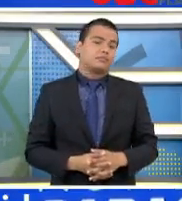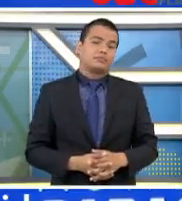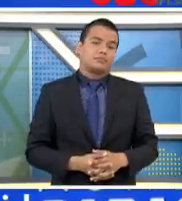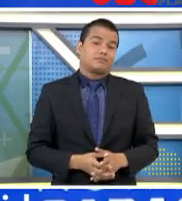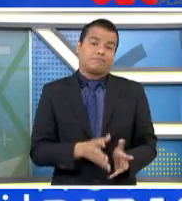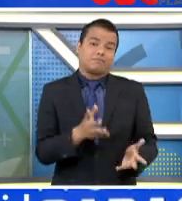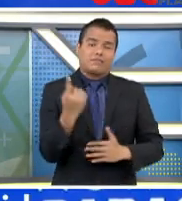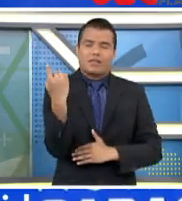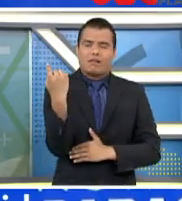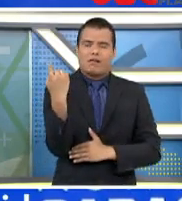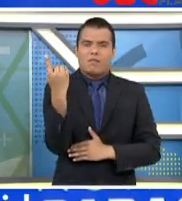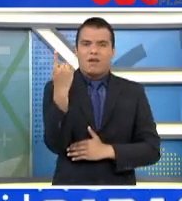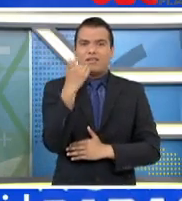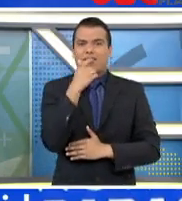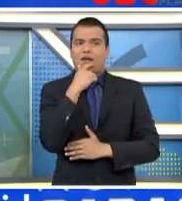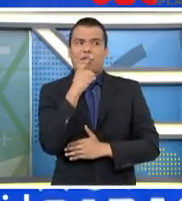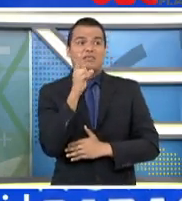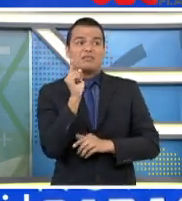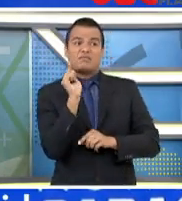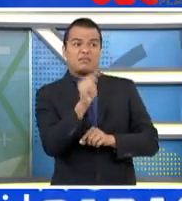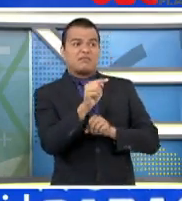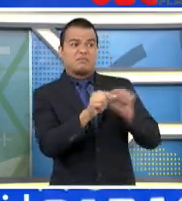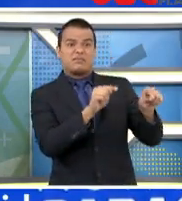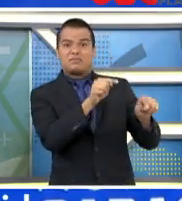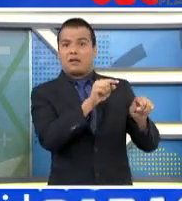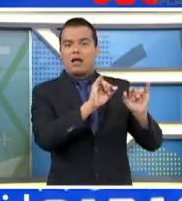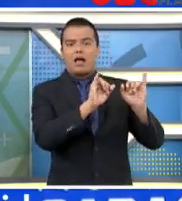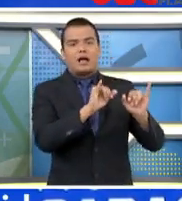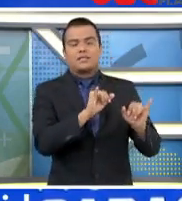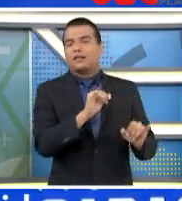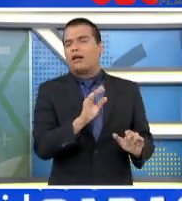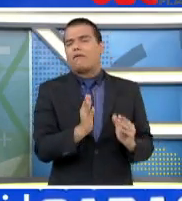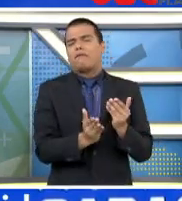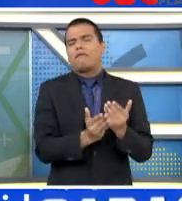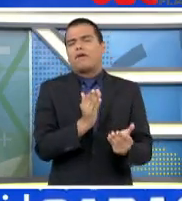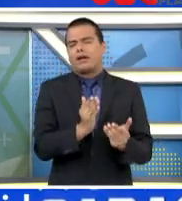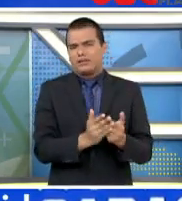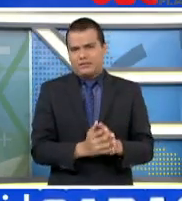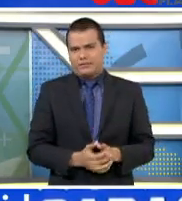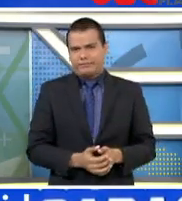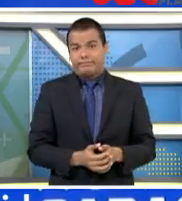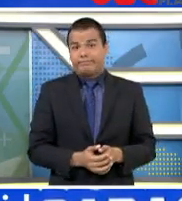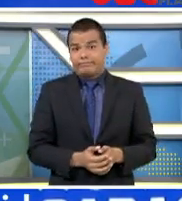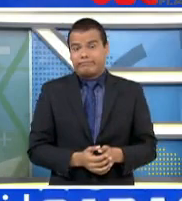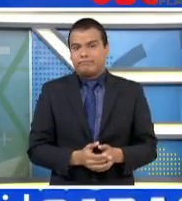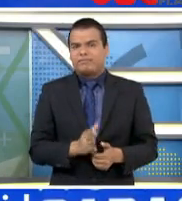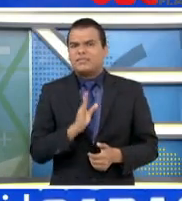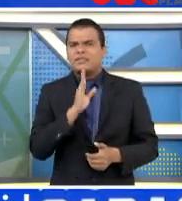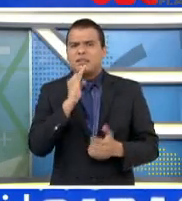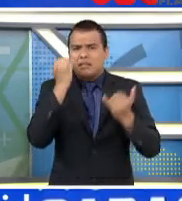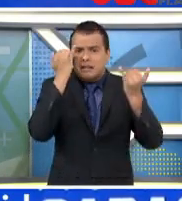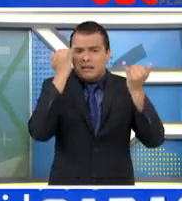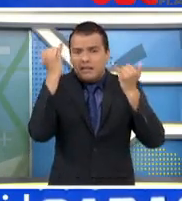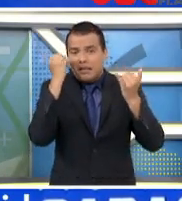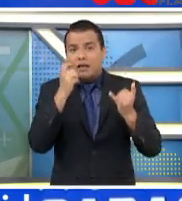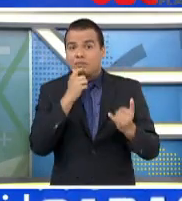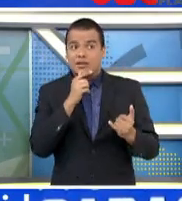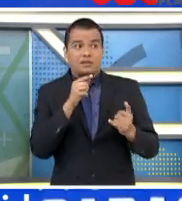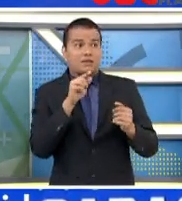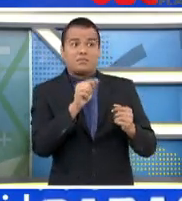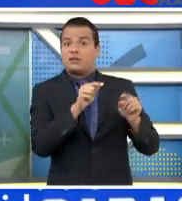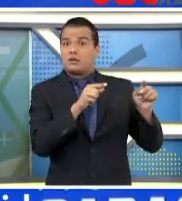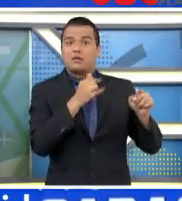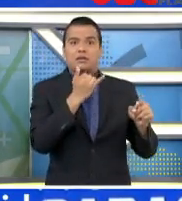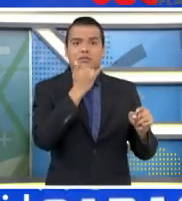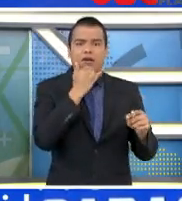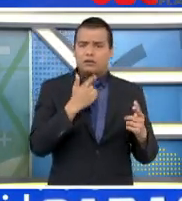la política del estigma y del señalamiento irresponsable. ¿De qué pequeñas cabezas sale tratar de estigmatizar a quien ha